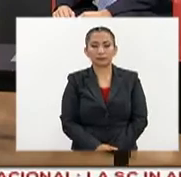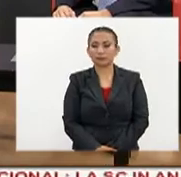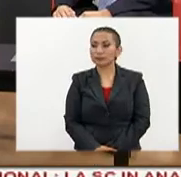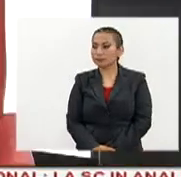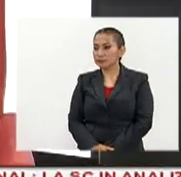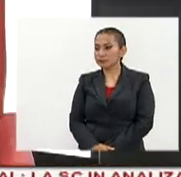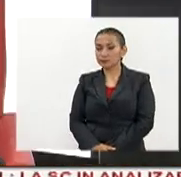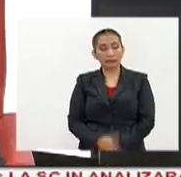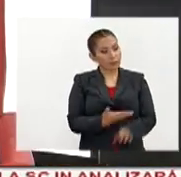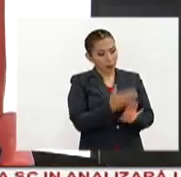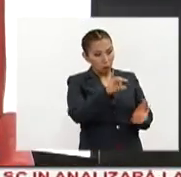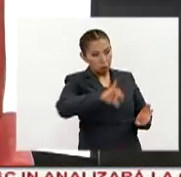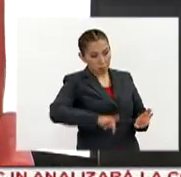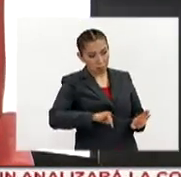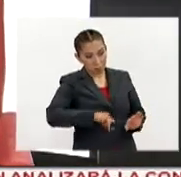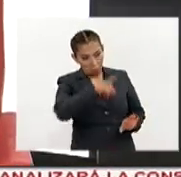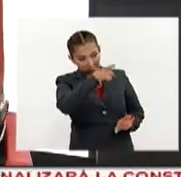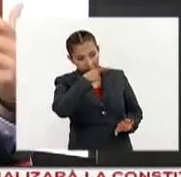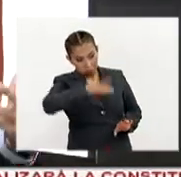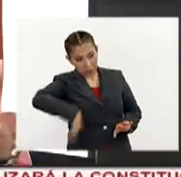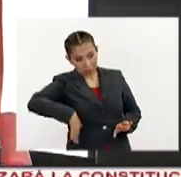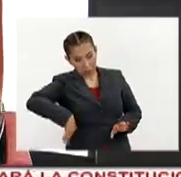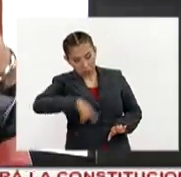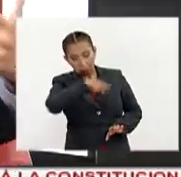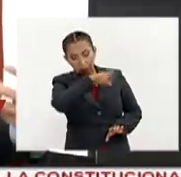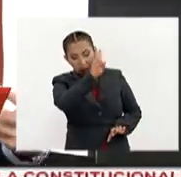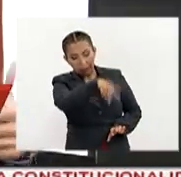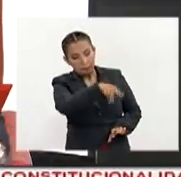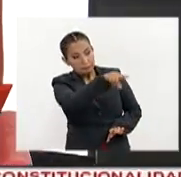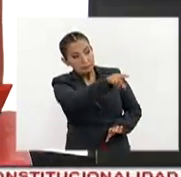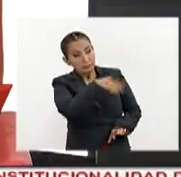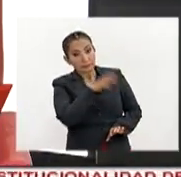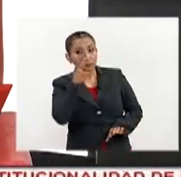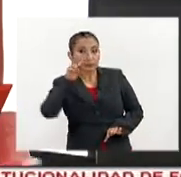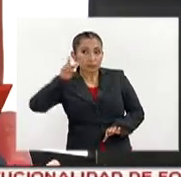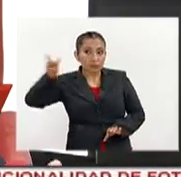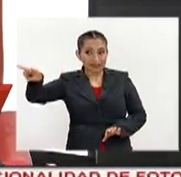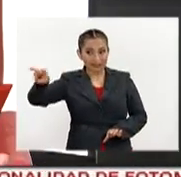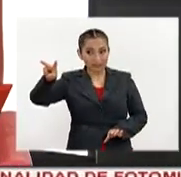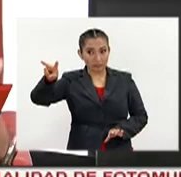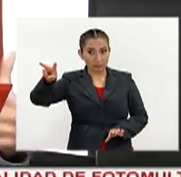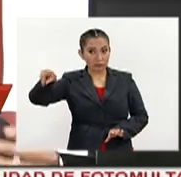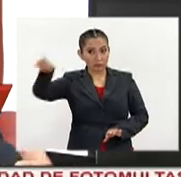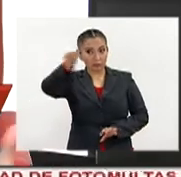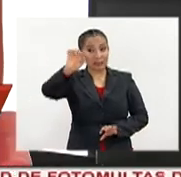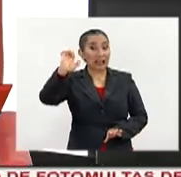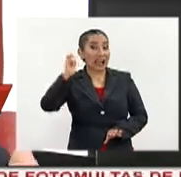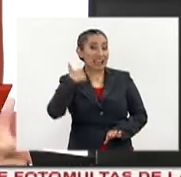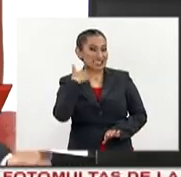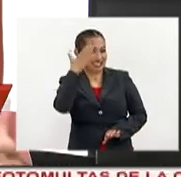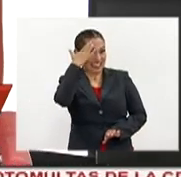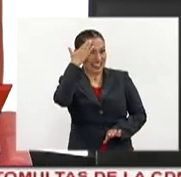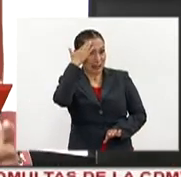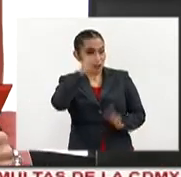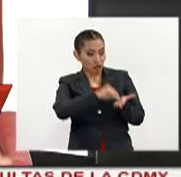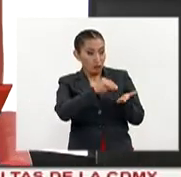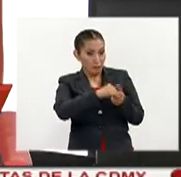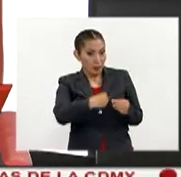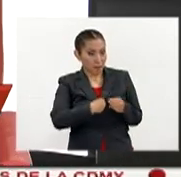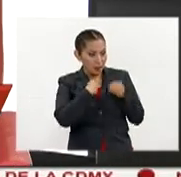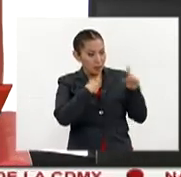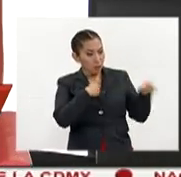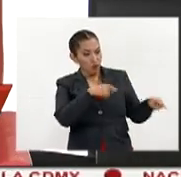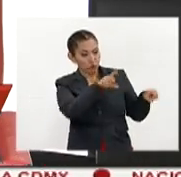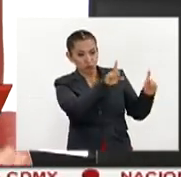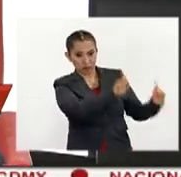En definitiva es muy interesante lo que comentas, si bien la presencia de los grandes ex líderes que aún mantienen